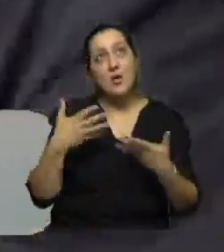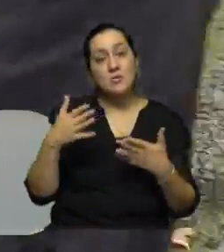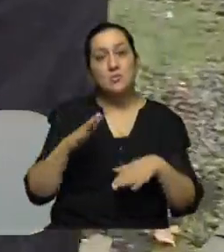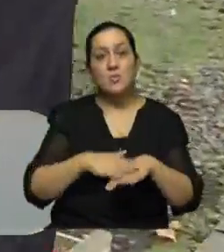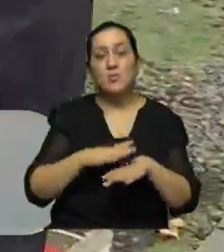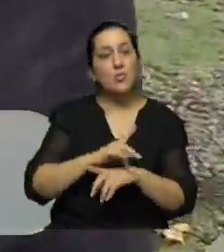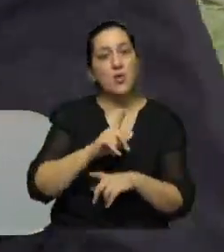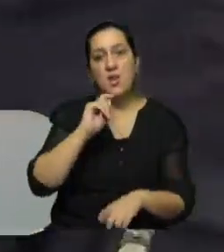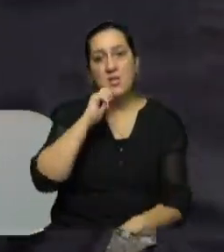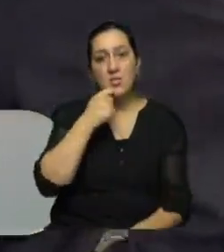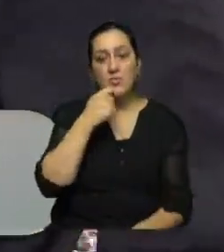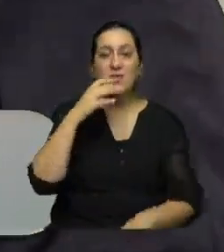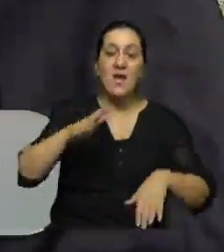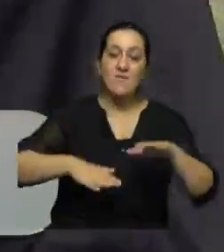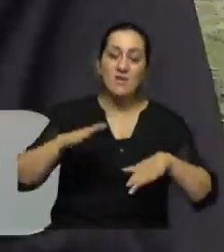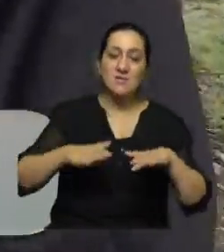nada lindo, porque a veces